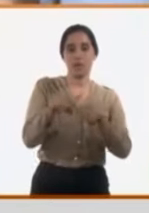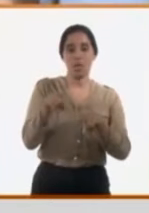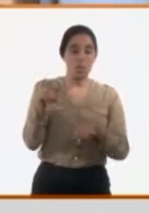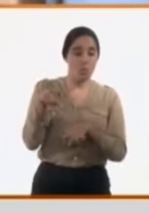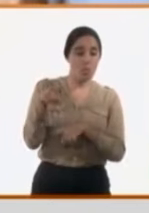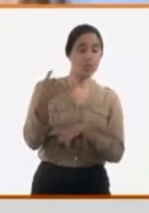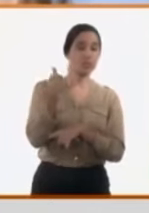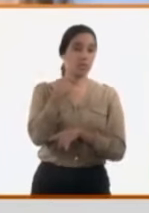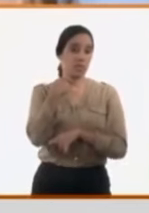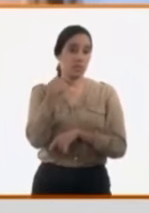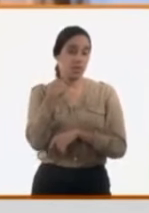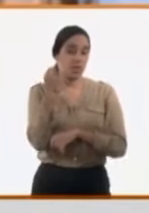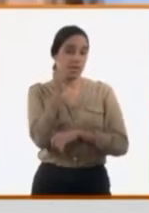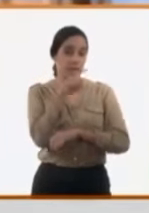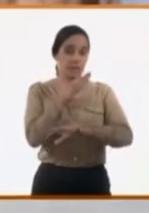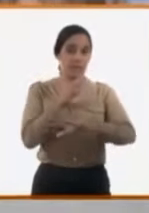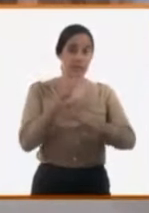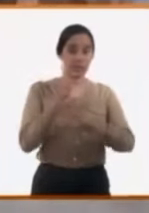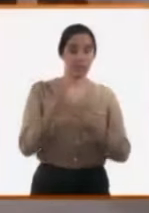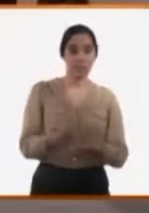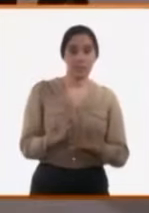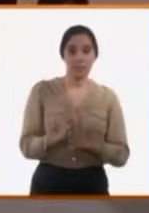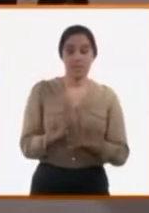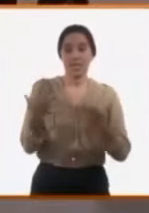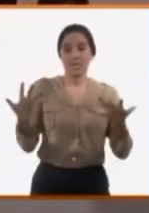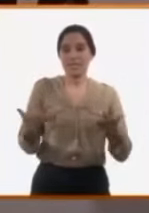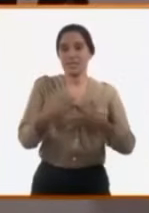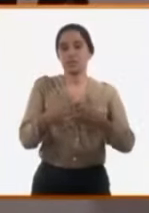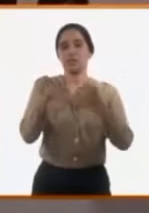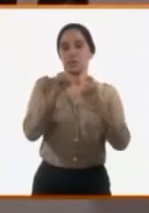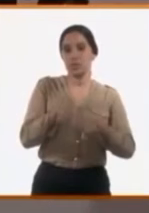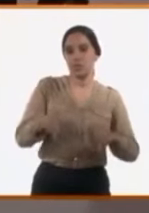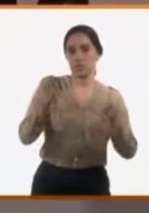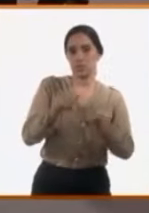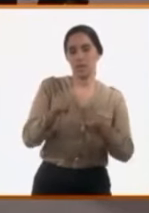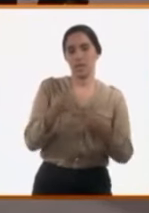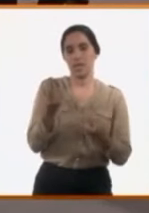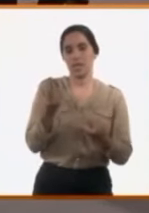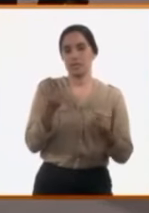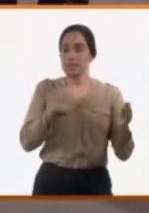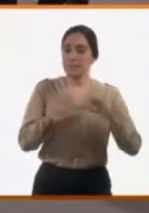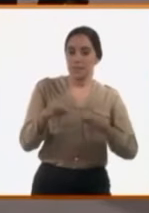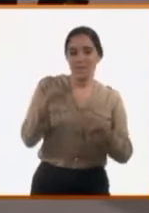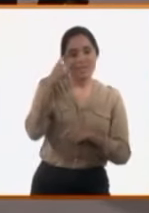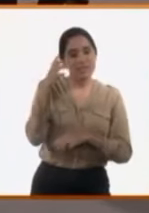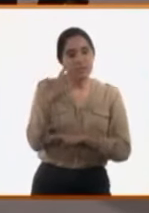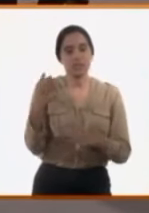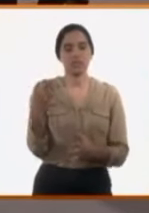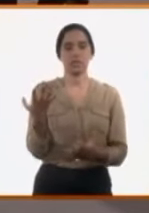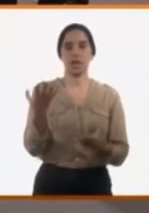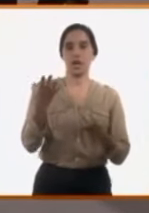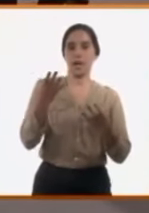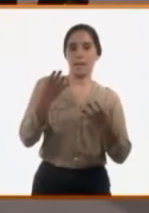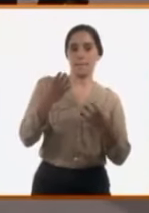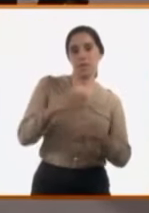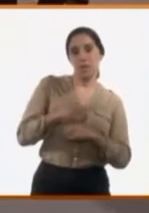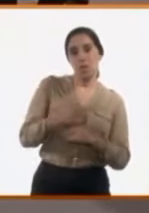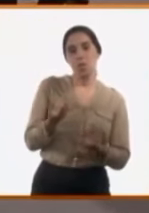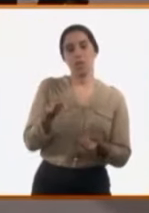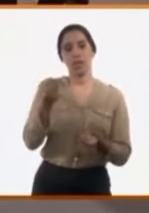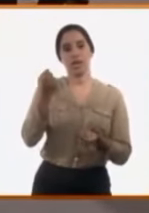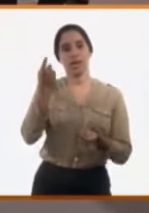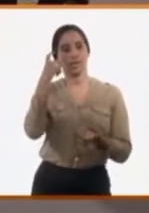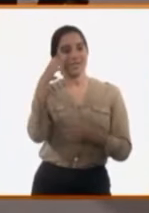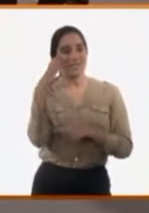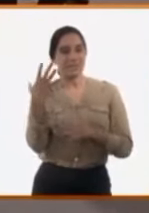la preparan directamente para la universidad vinculados a la universidad se preparan por ejemplo en las Ciencias pedagógicas en las Ciencias agropecuarias en las